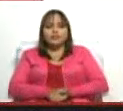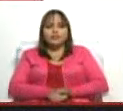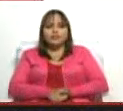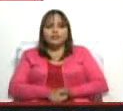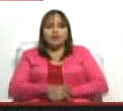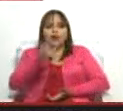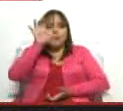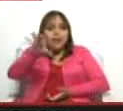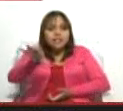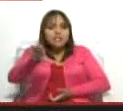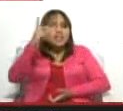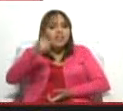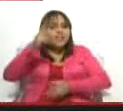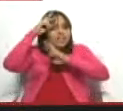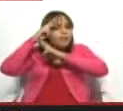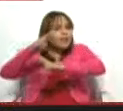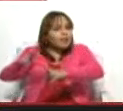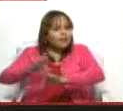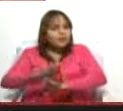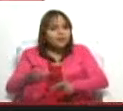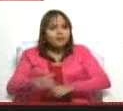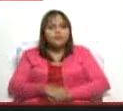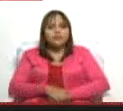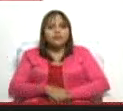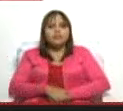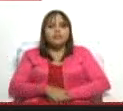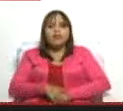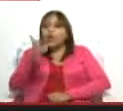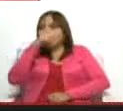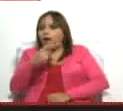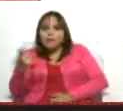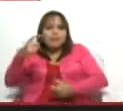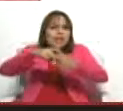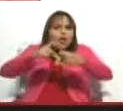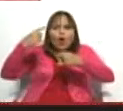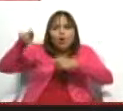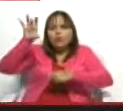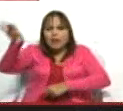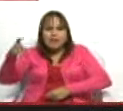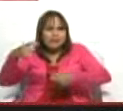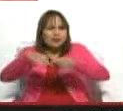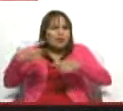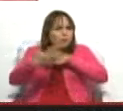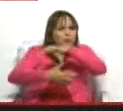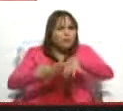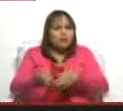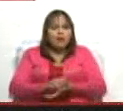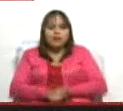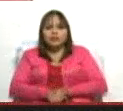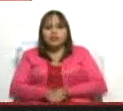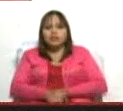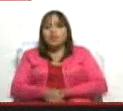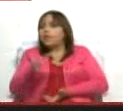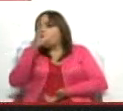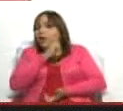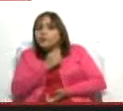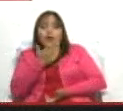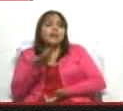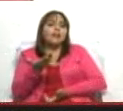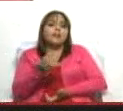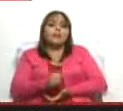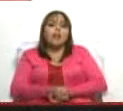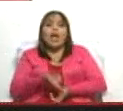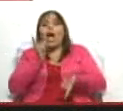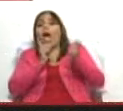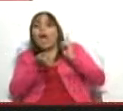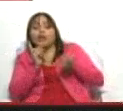Donde los países se respeten. Donde no haya injerencismo. Donde no haya los privilegios de